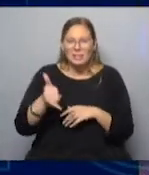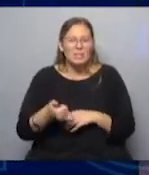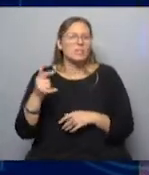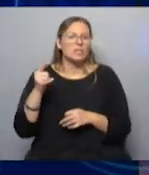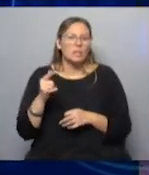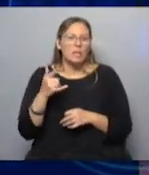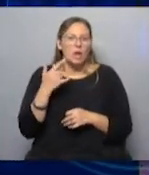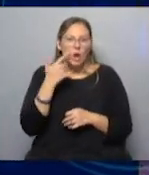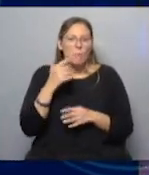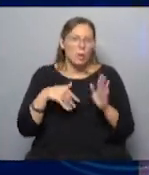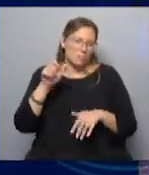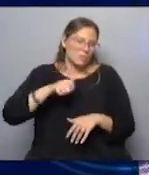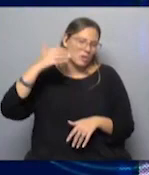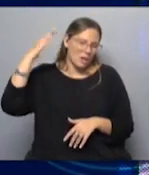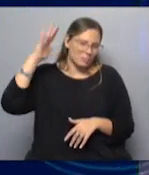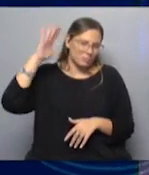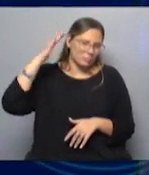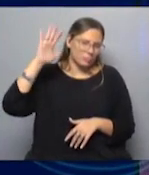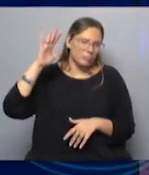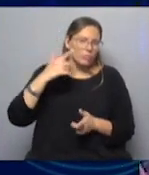la gente mayor